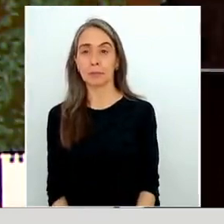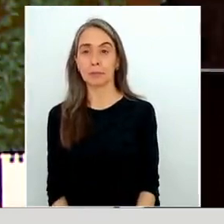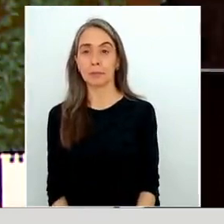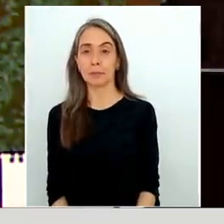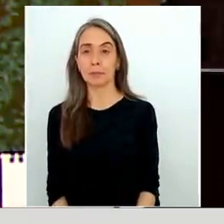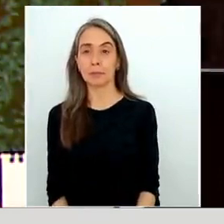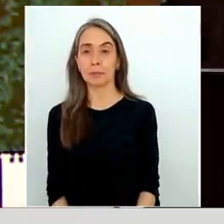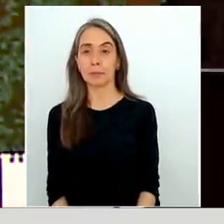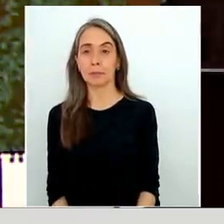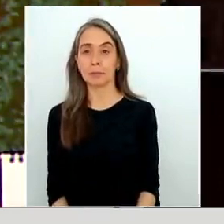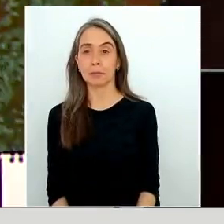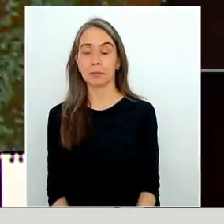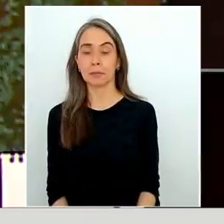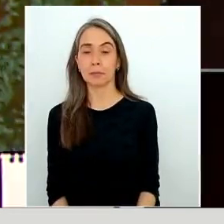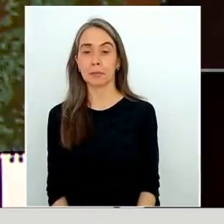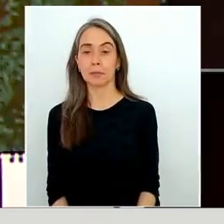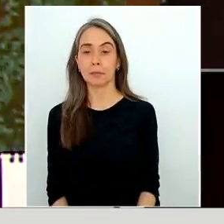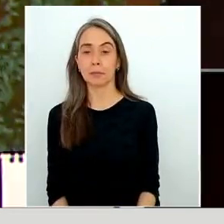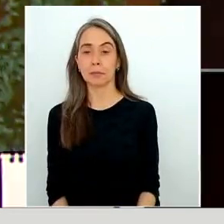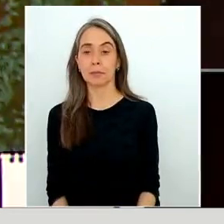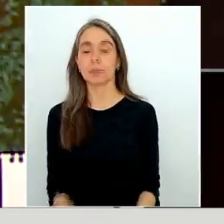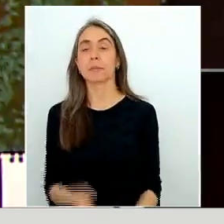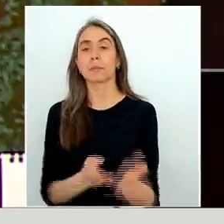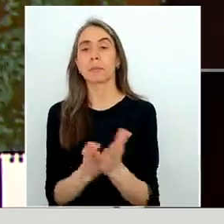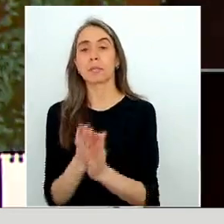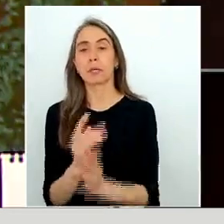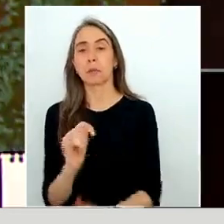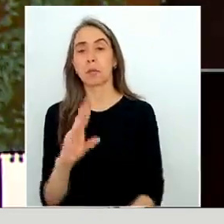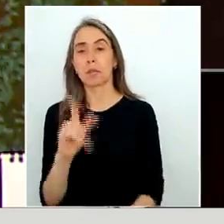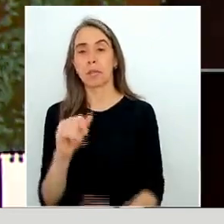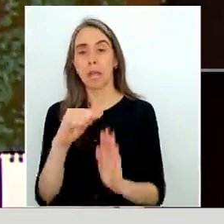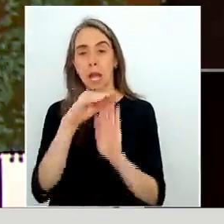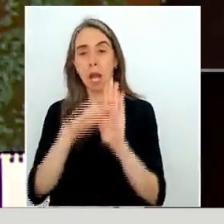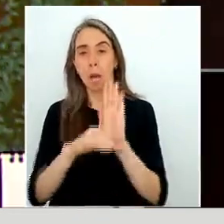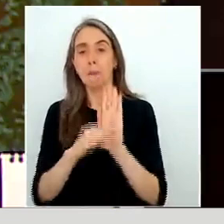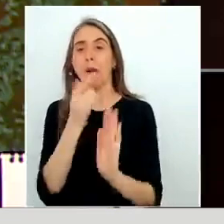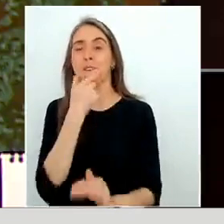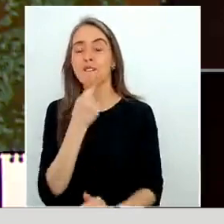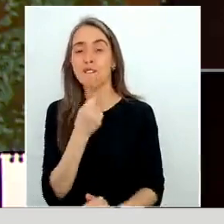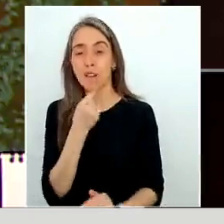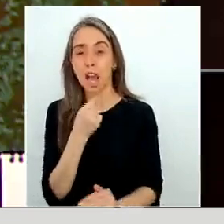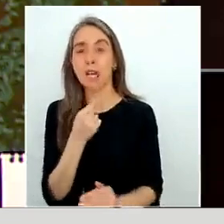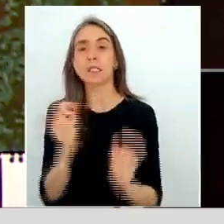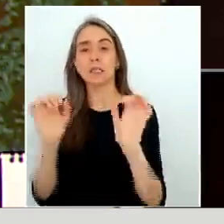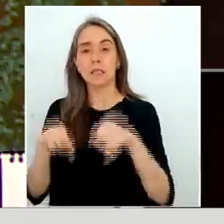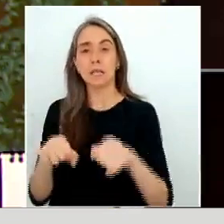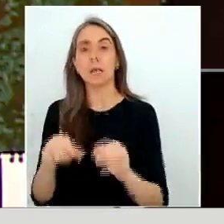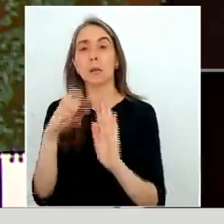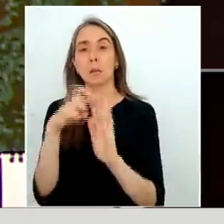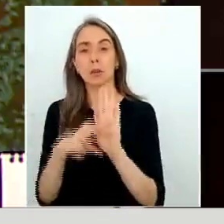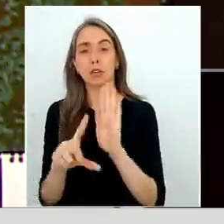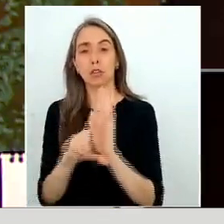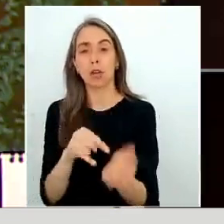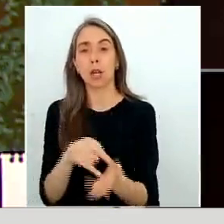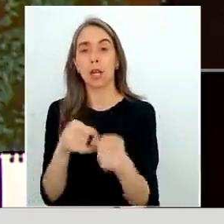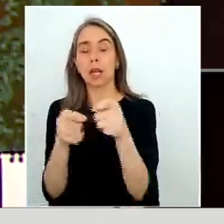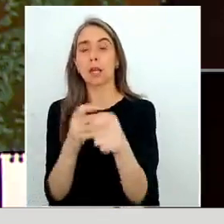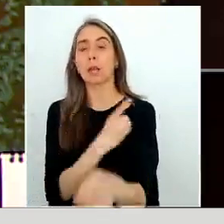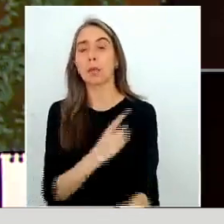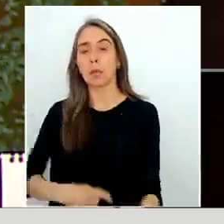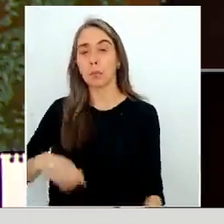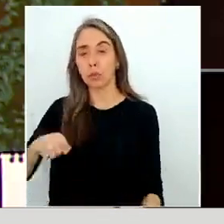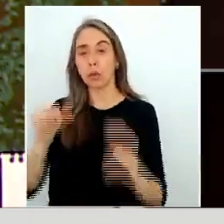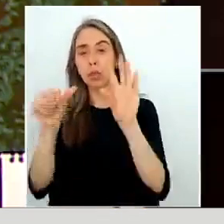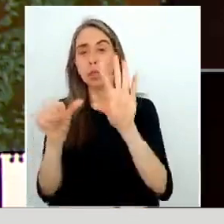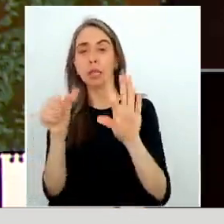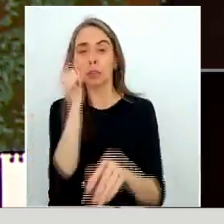bajar iniciando la tabla de fácil despacho corresponde tratar el proyecto de ley originado en moción que declara el 16 de octubre de